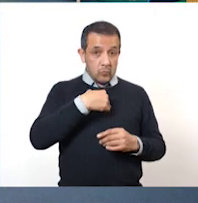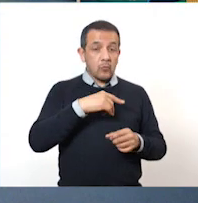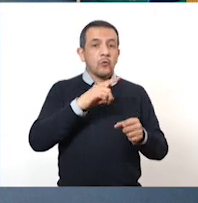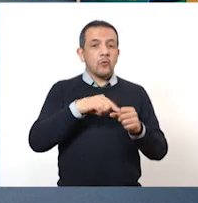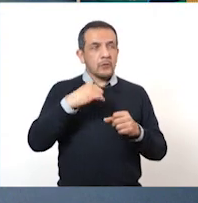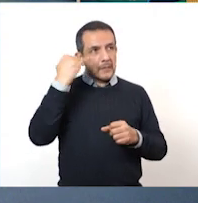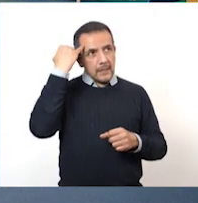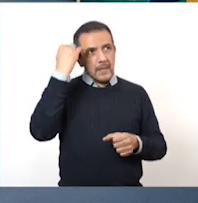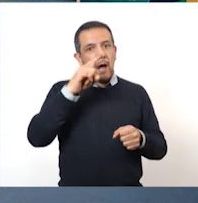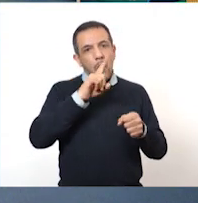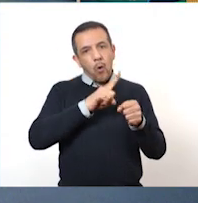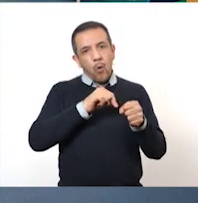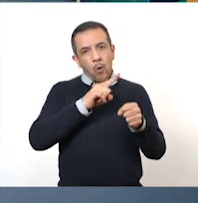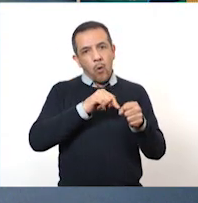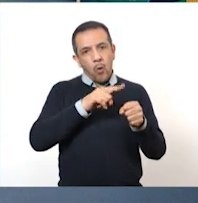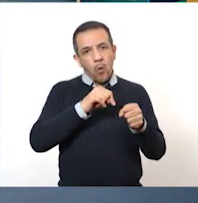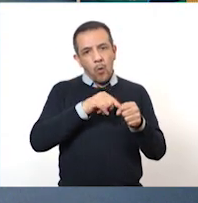color...